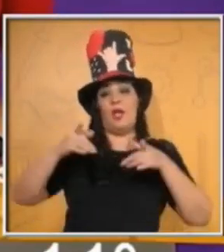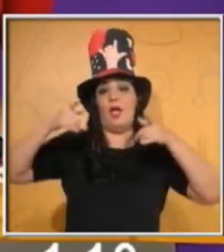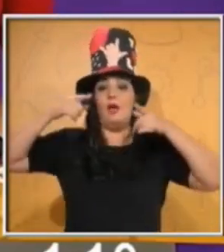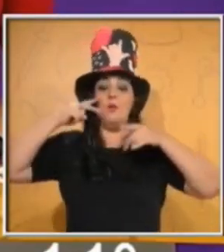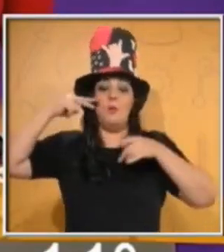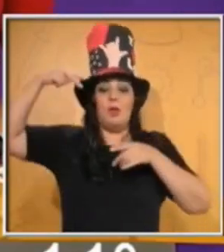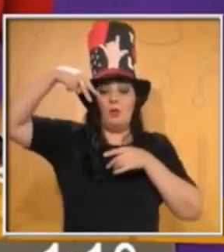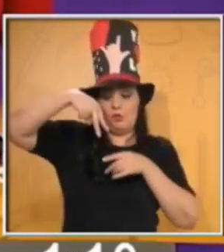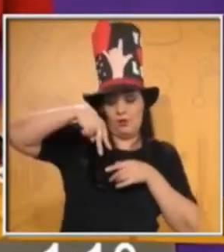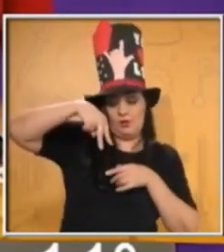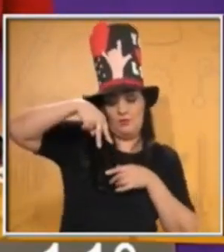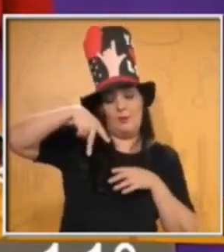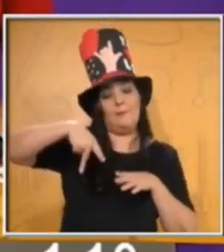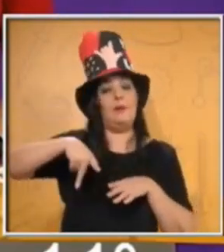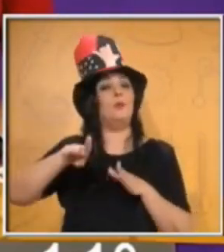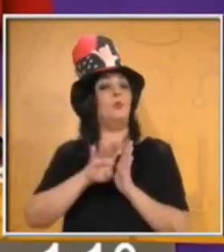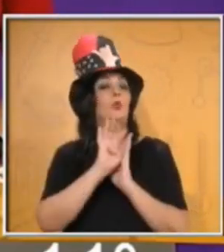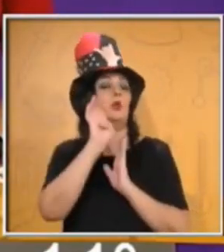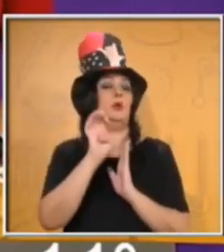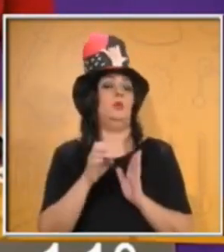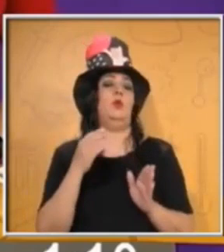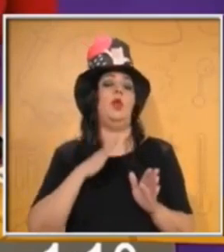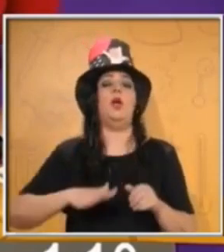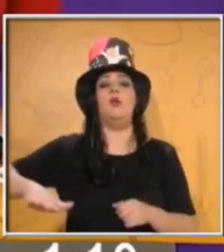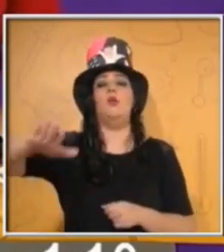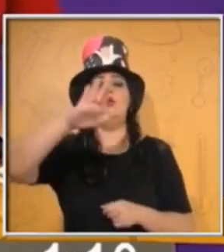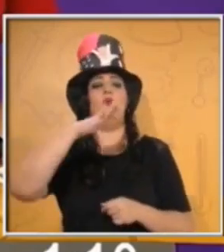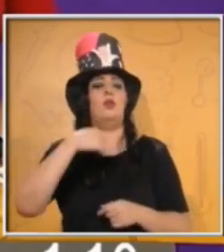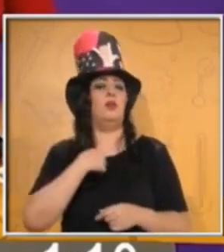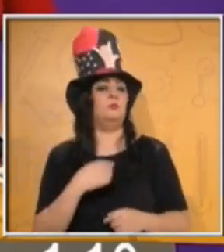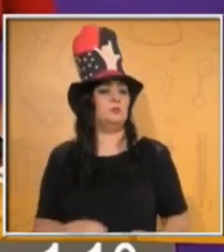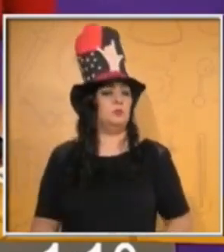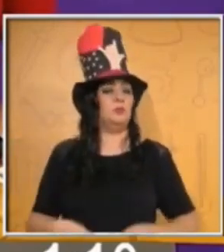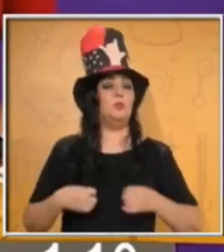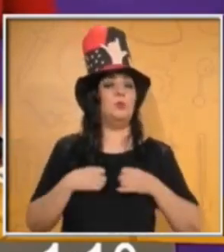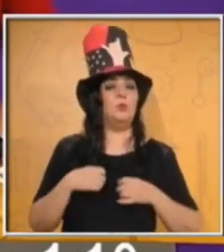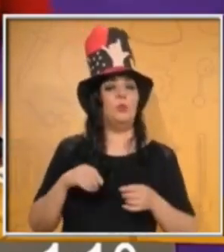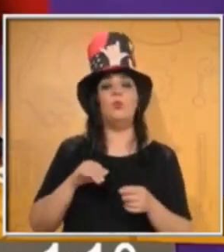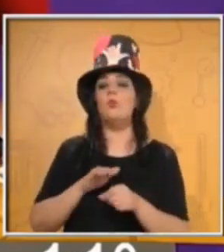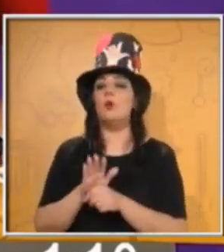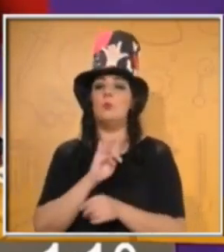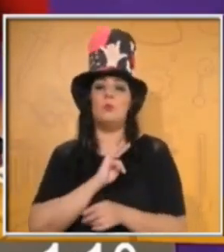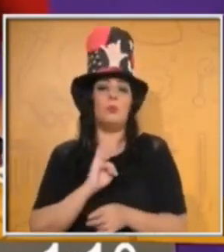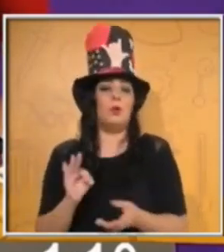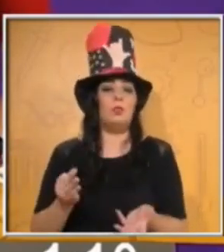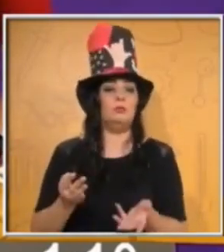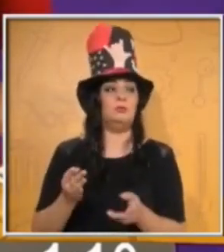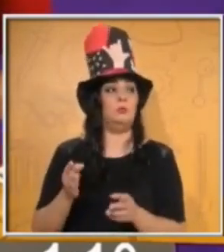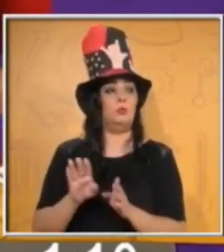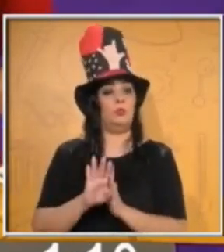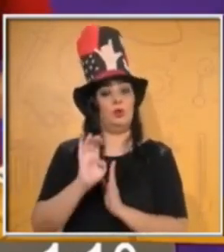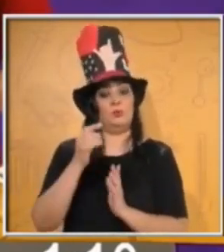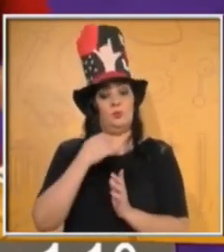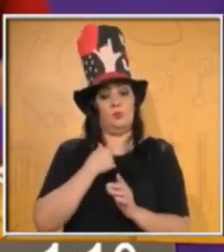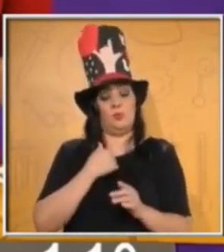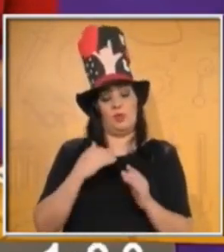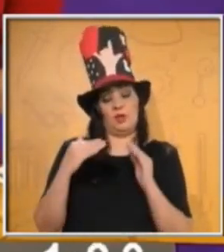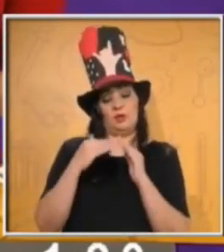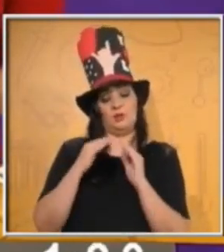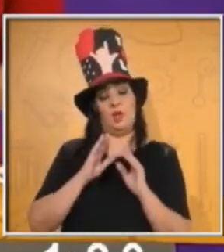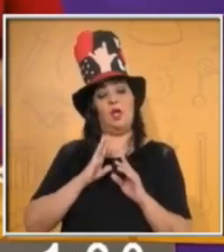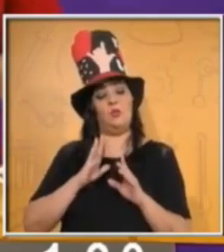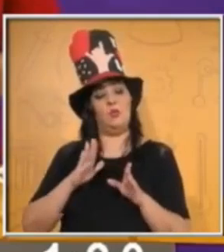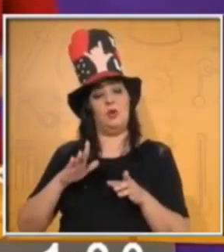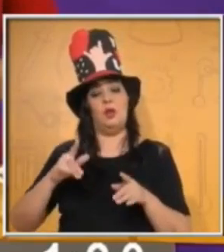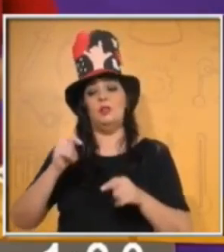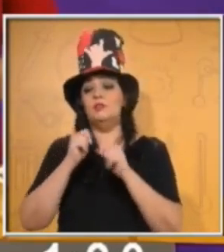ejemplo, hablamos de la colonia en la que vivimos, ¿qué elementos podríamos rescatar, maestra? Pues, por ejemplo, por mi casa hay una carnicería, hay un